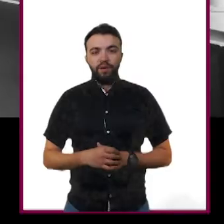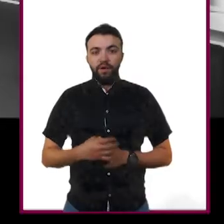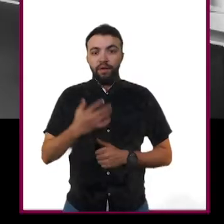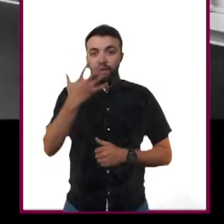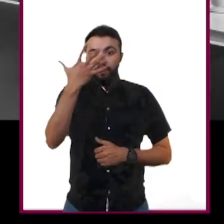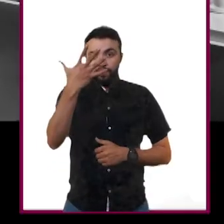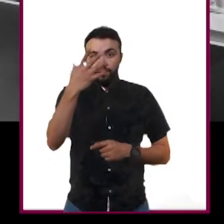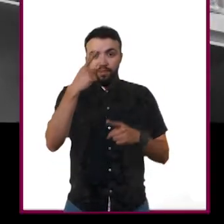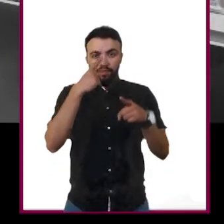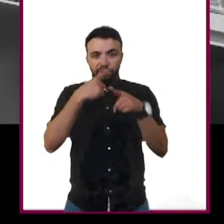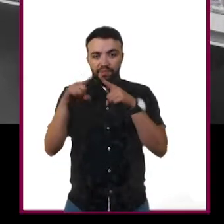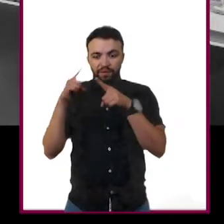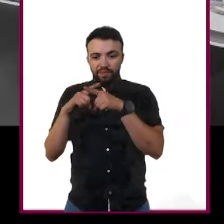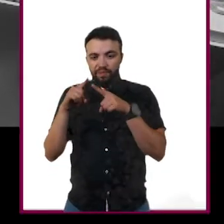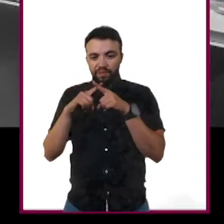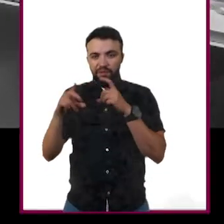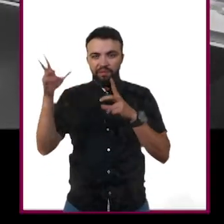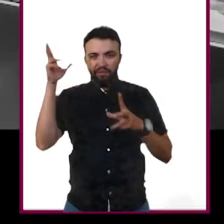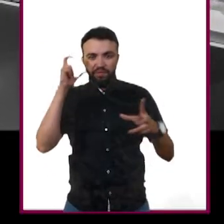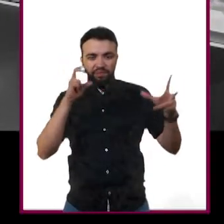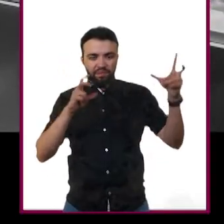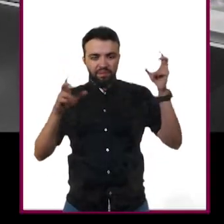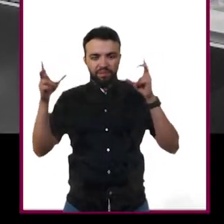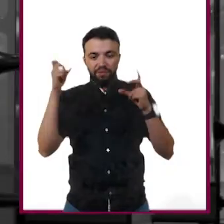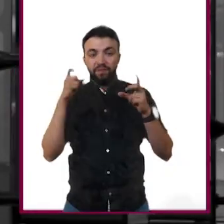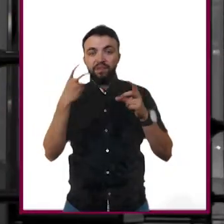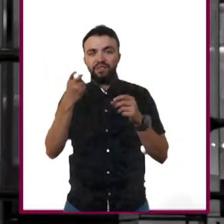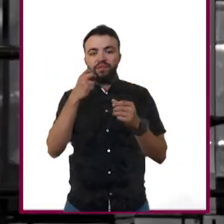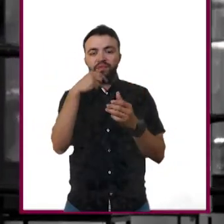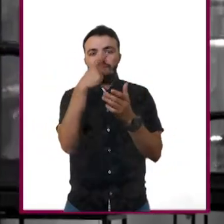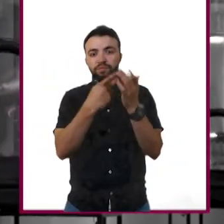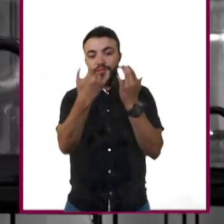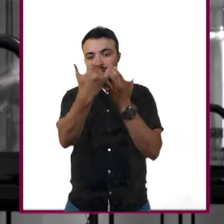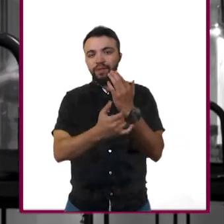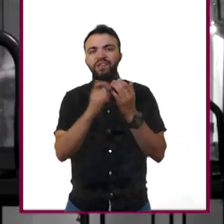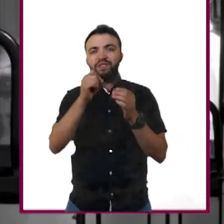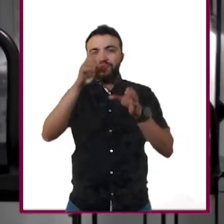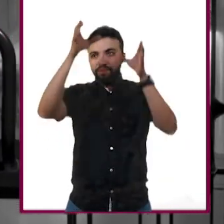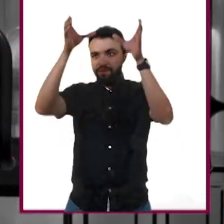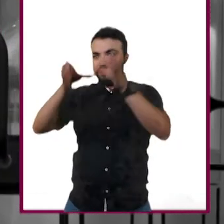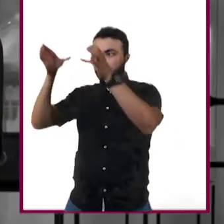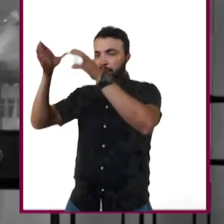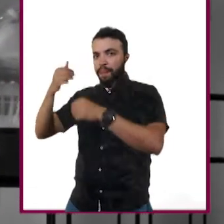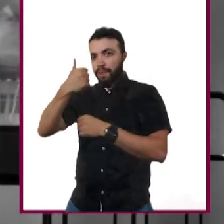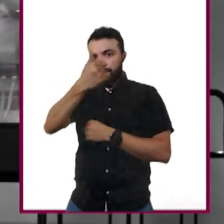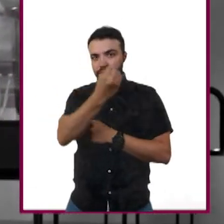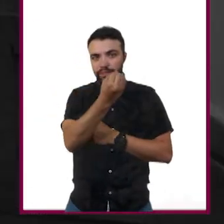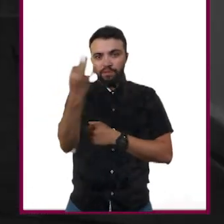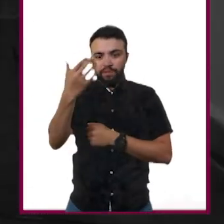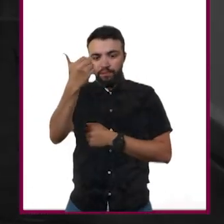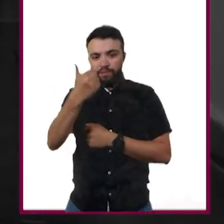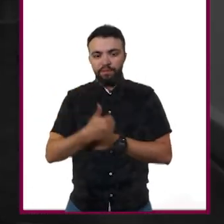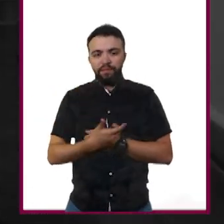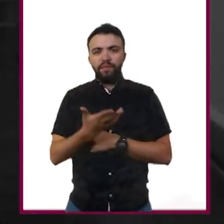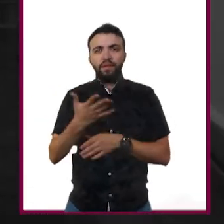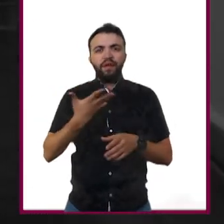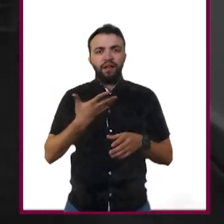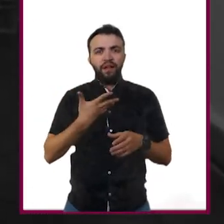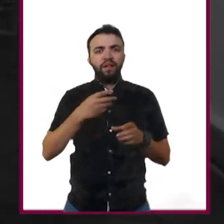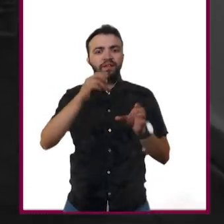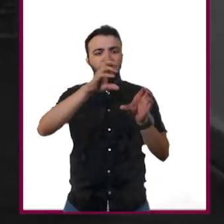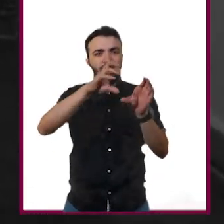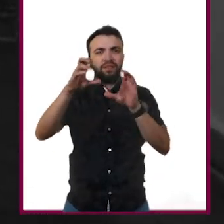Cinco variaciones de circunstancias fónicas y una pausa es un proyecto de 6 instalaciones. Cada una de estas contiene un conjunto